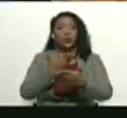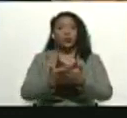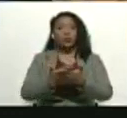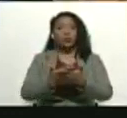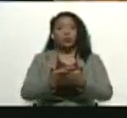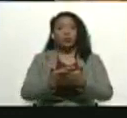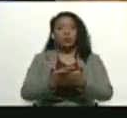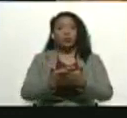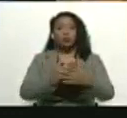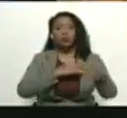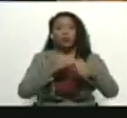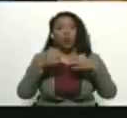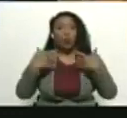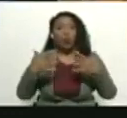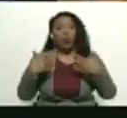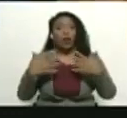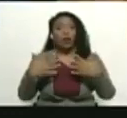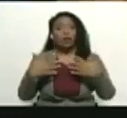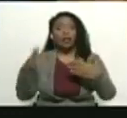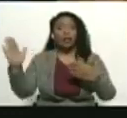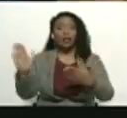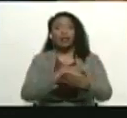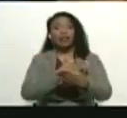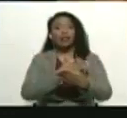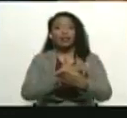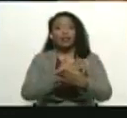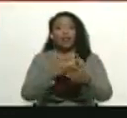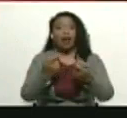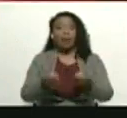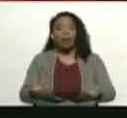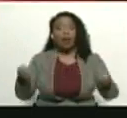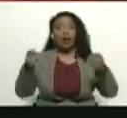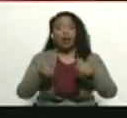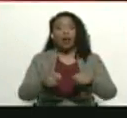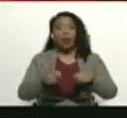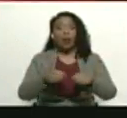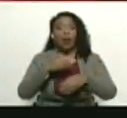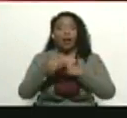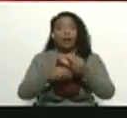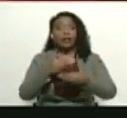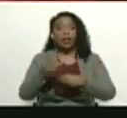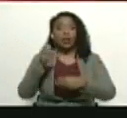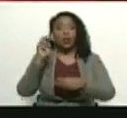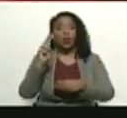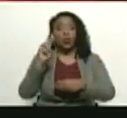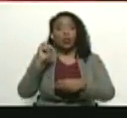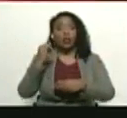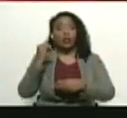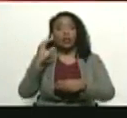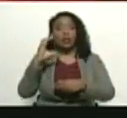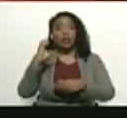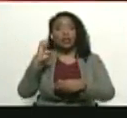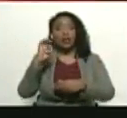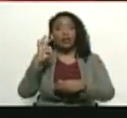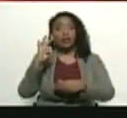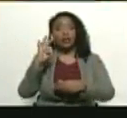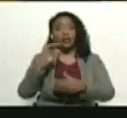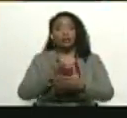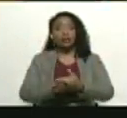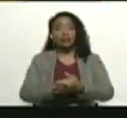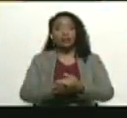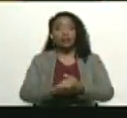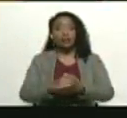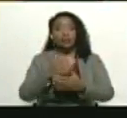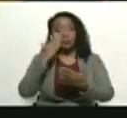acciones urgentes y de retiro las medidas coercitivas unilaterales realizadas por UNICEF. Bien, escuchamos a Anahí